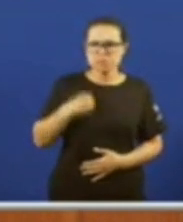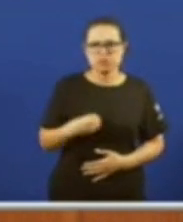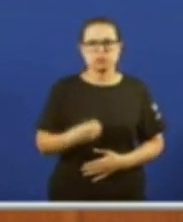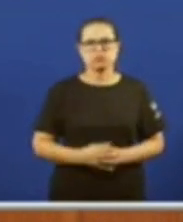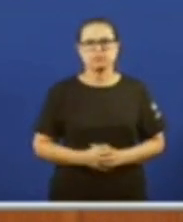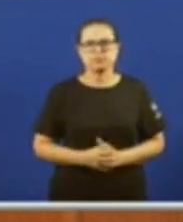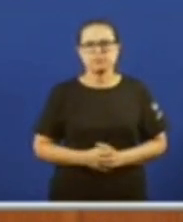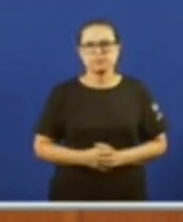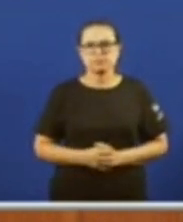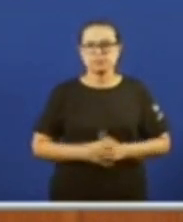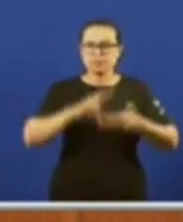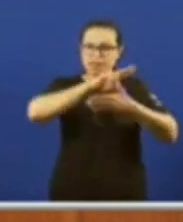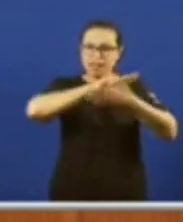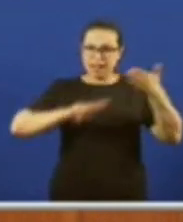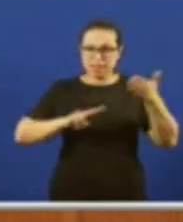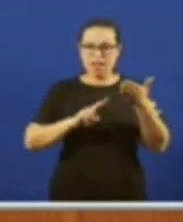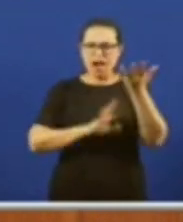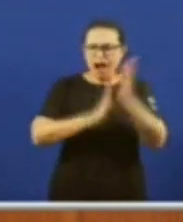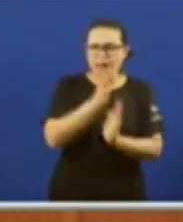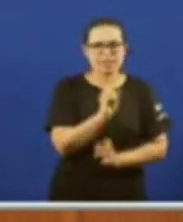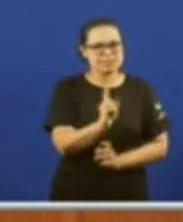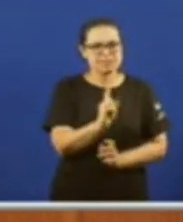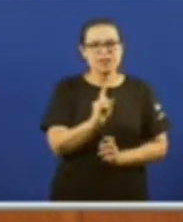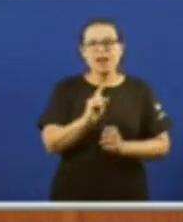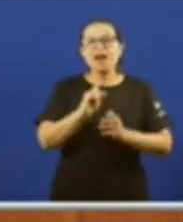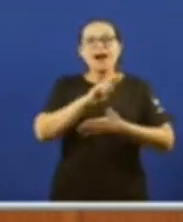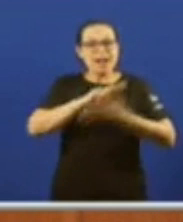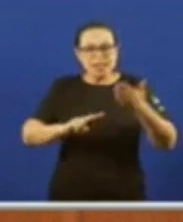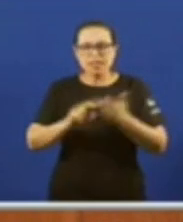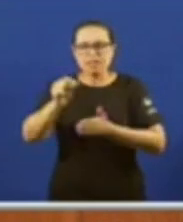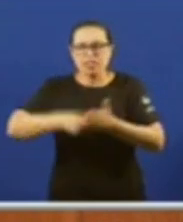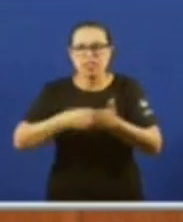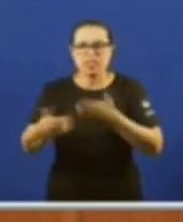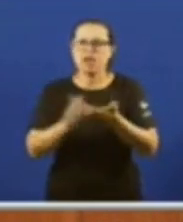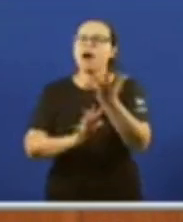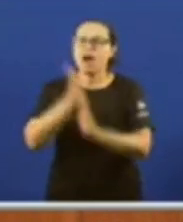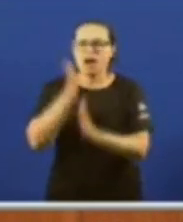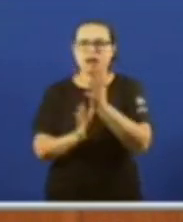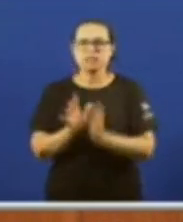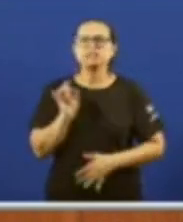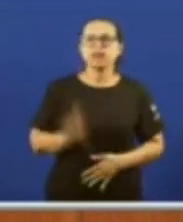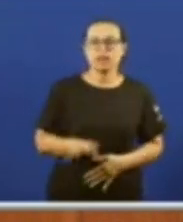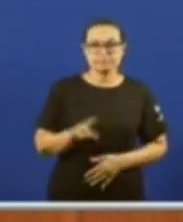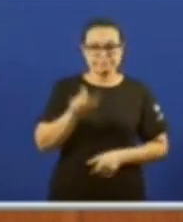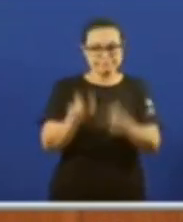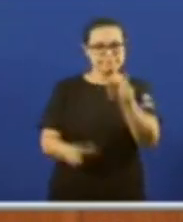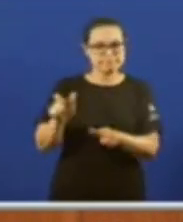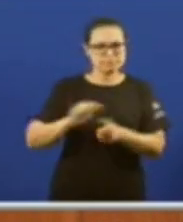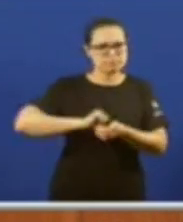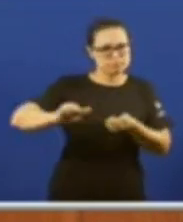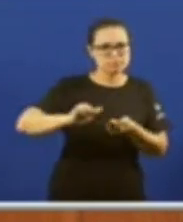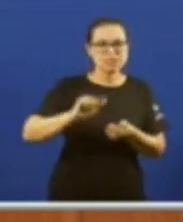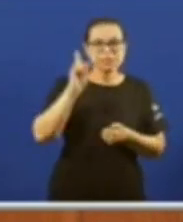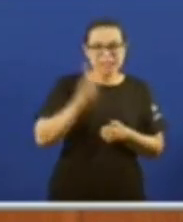Efectivamente, a Galiza non arde, a Galiza quéimana. Queiman aos incendiarios, claro que sí, pero tamén a queiman